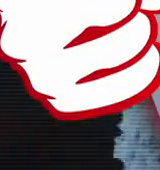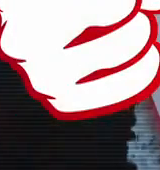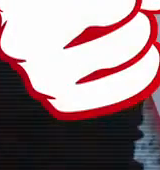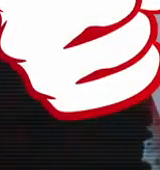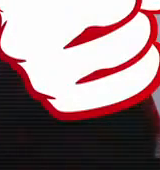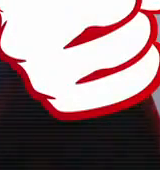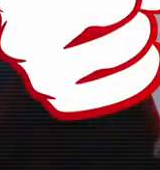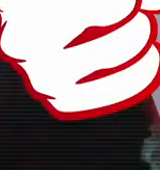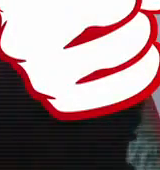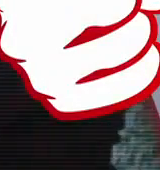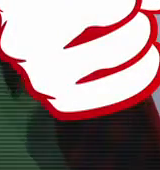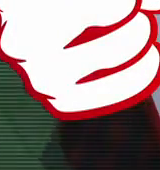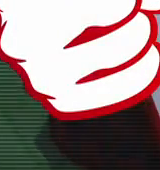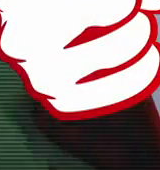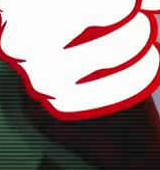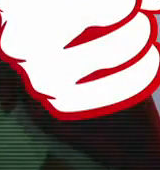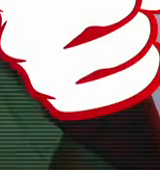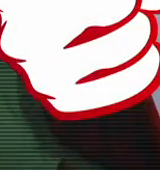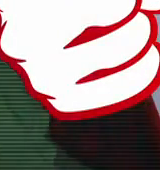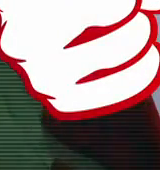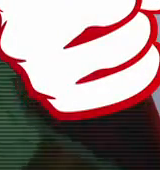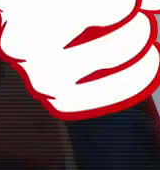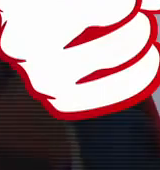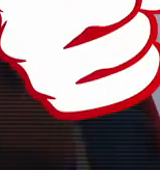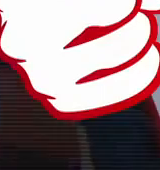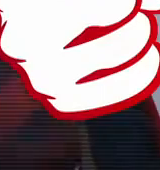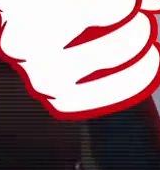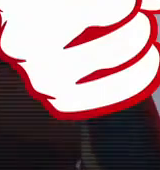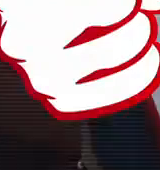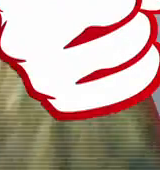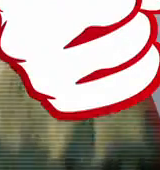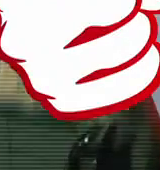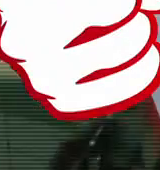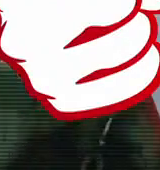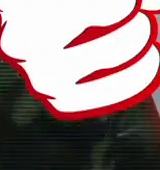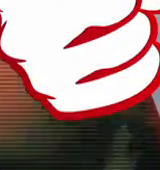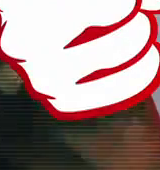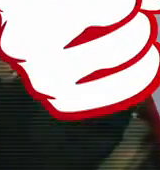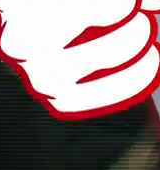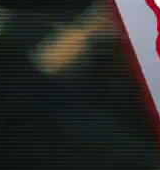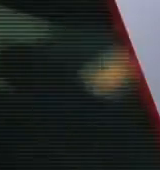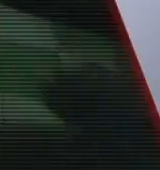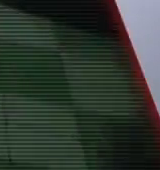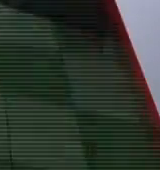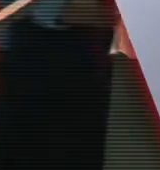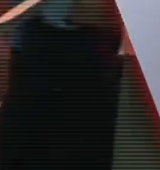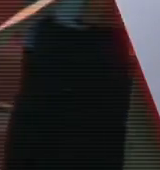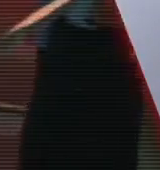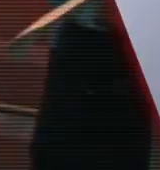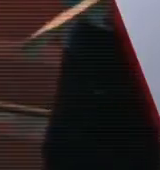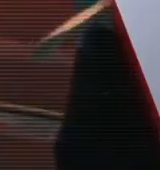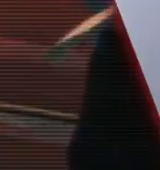para mi esposo, a ver a quién de los cuatro integrantes de la familia nos queda. Ya me la probé y me quedó muy padre.